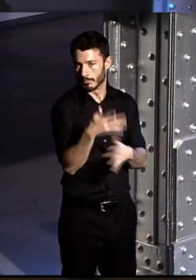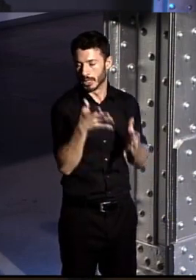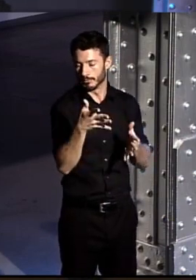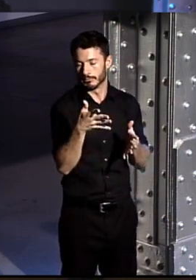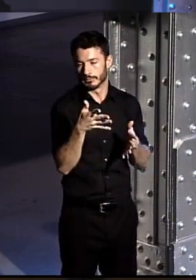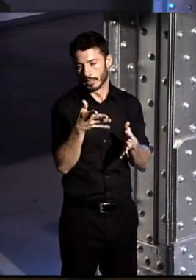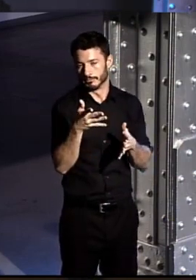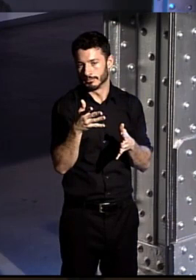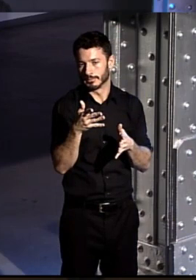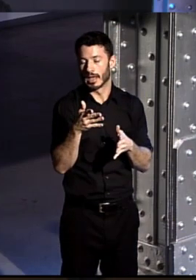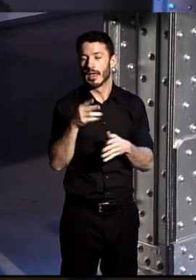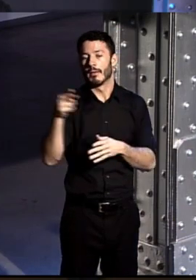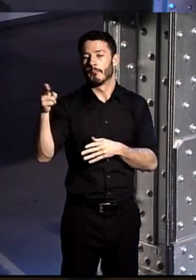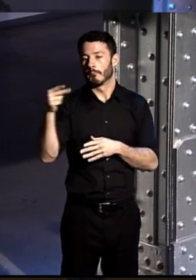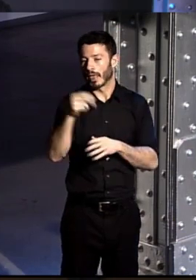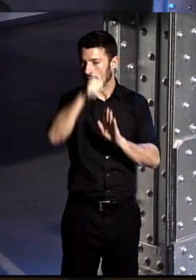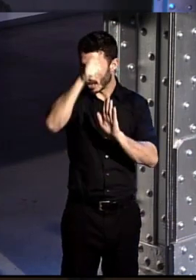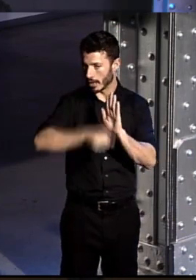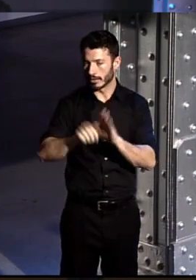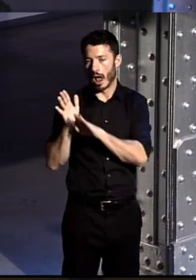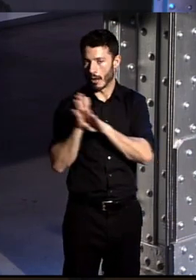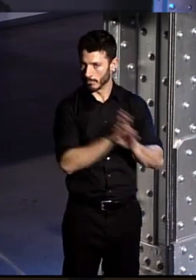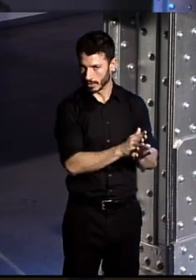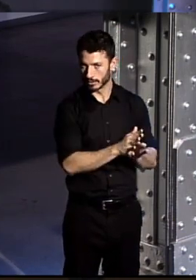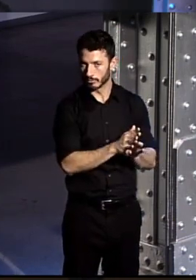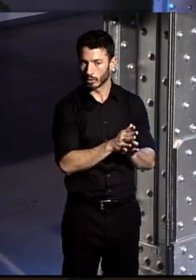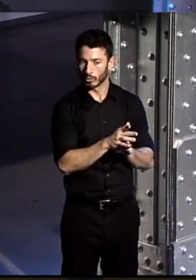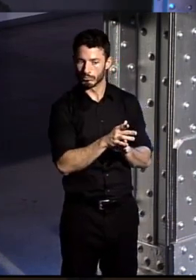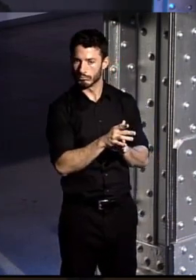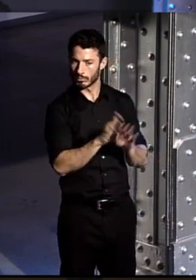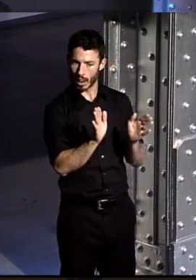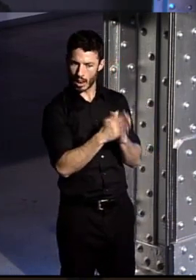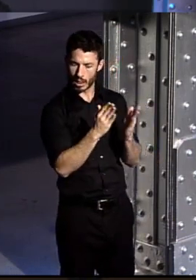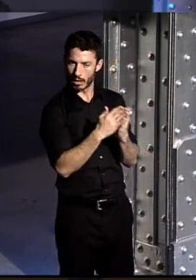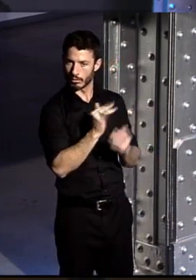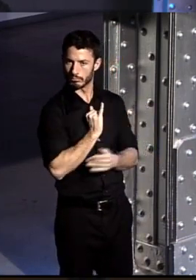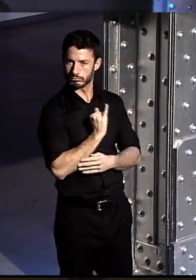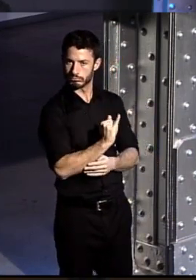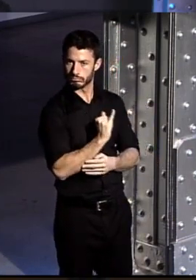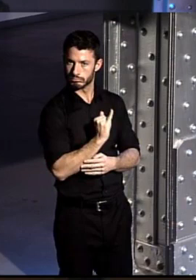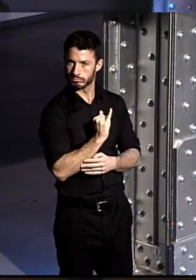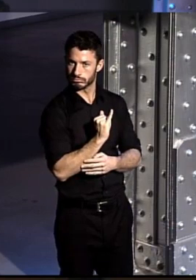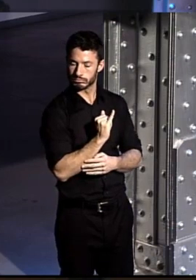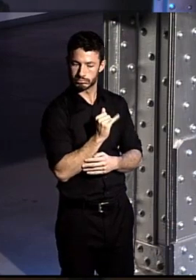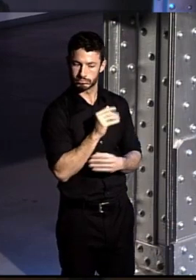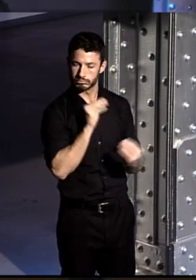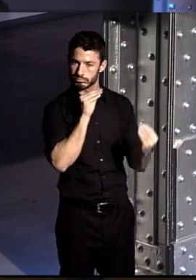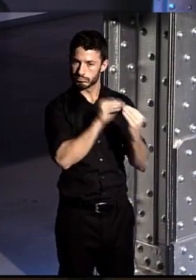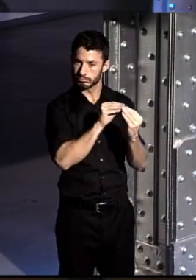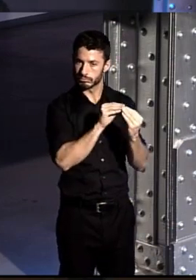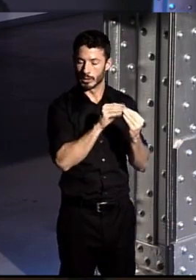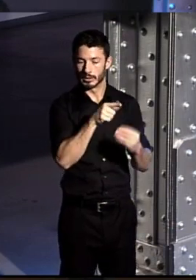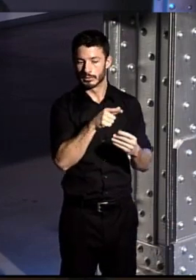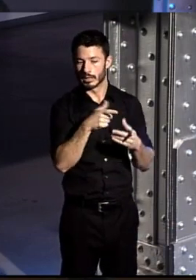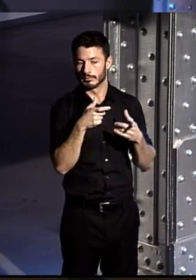pero yo me identifiqué, o sea, hubo una parte de identificación que a veces con una literatura tan de género, decimonónica, ¿no? Que